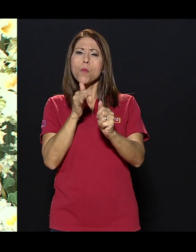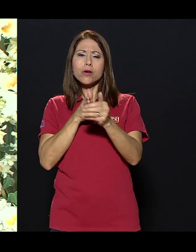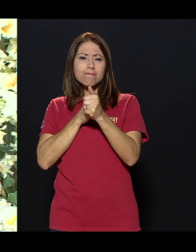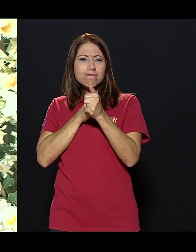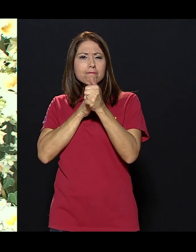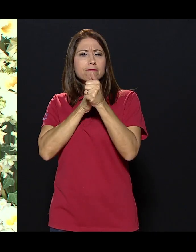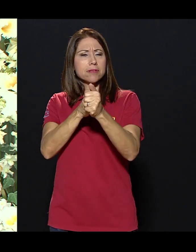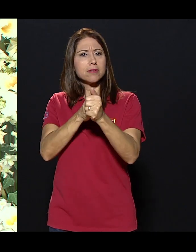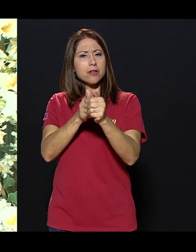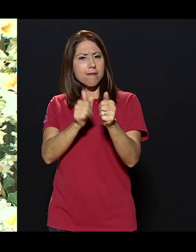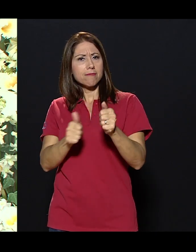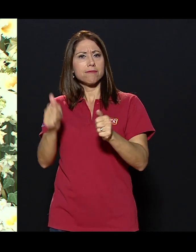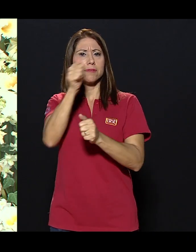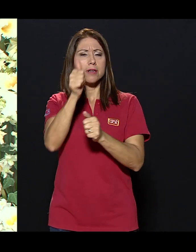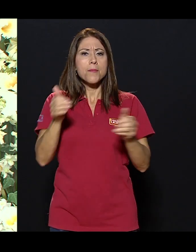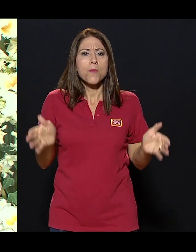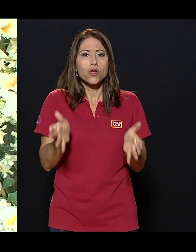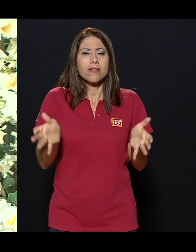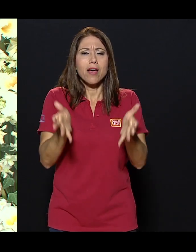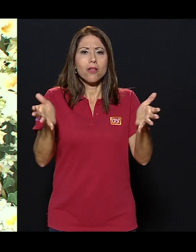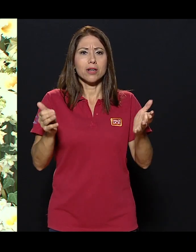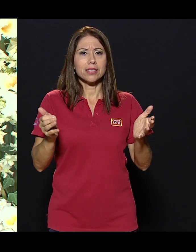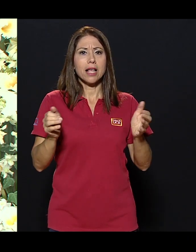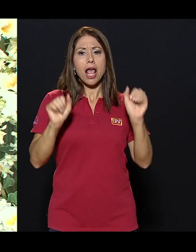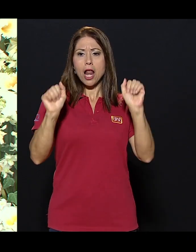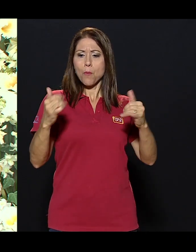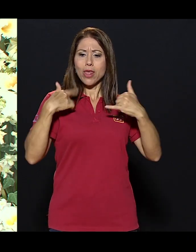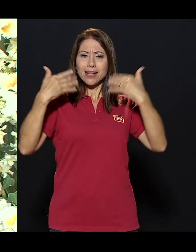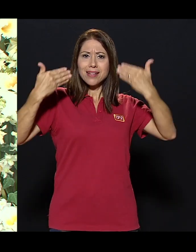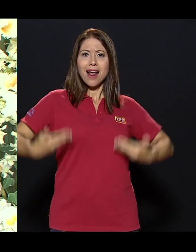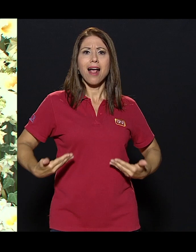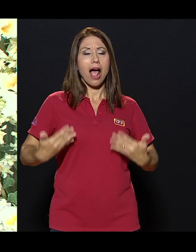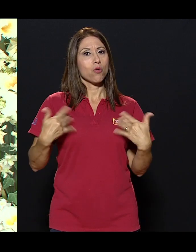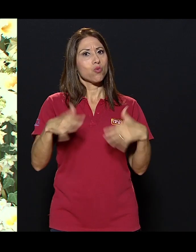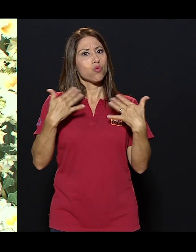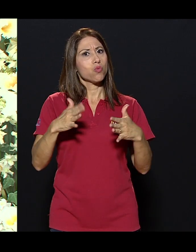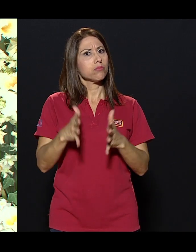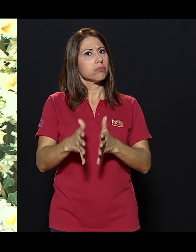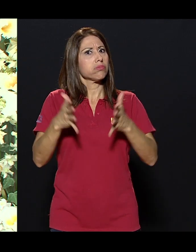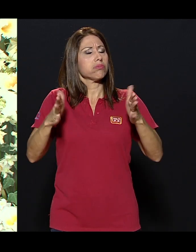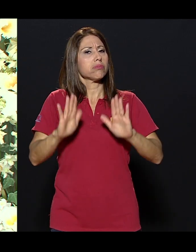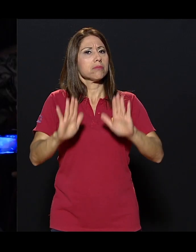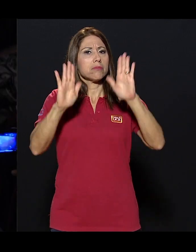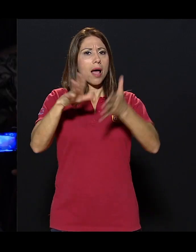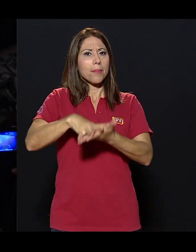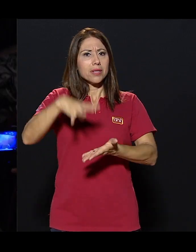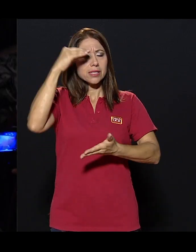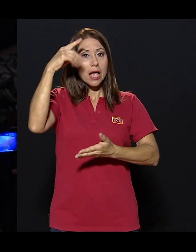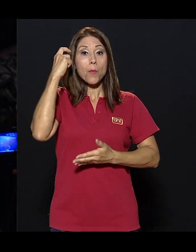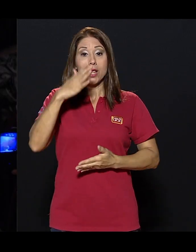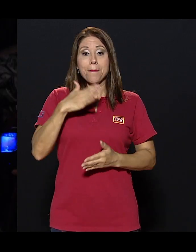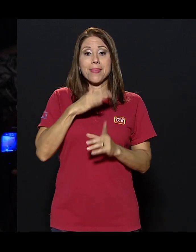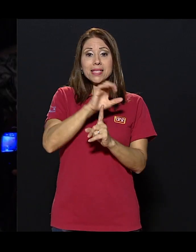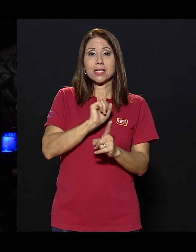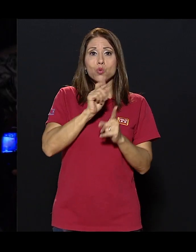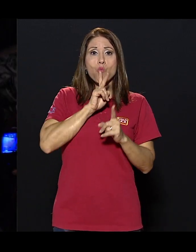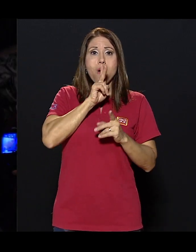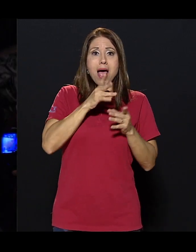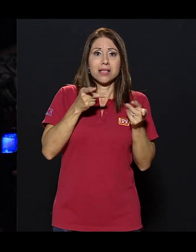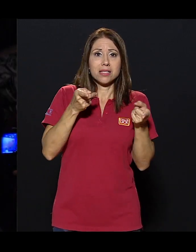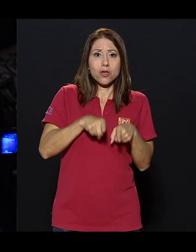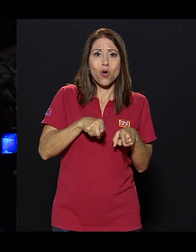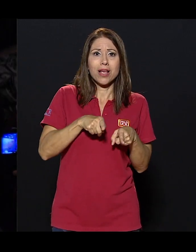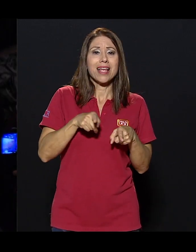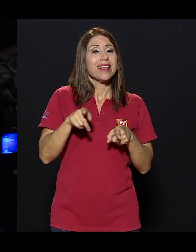convirtiéndonos en esa punta de lanza, en esos motivadores. El poder estar acá es un gran aprendizaje, porque